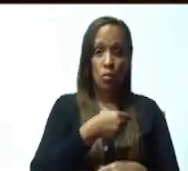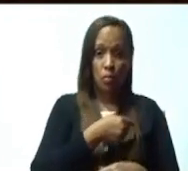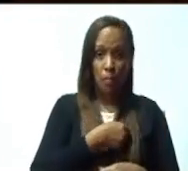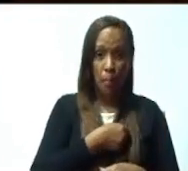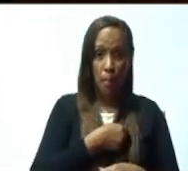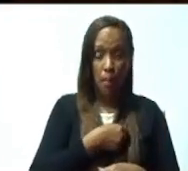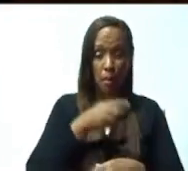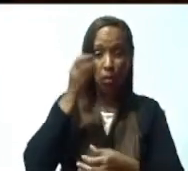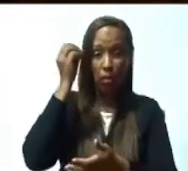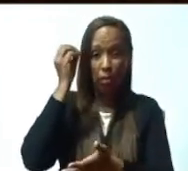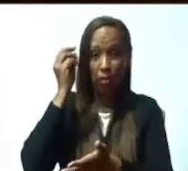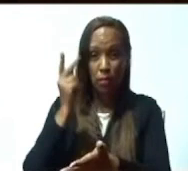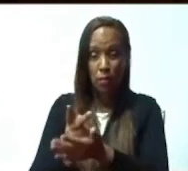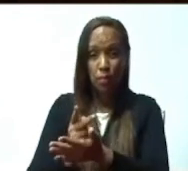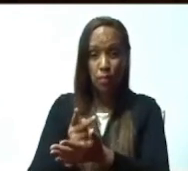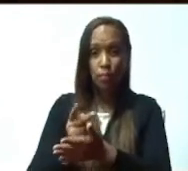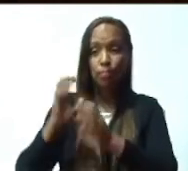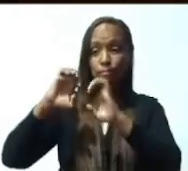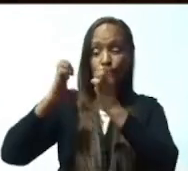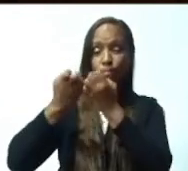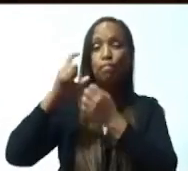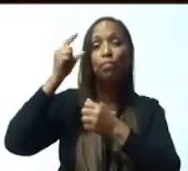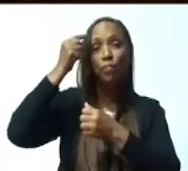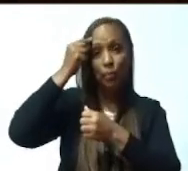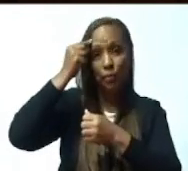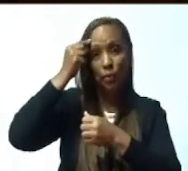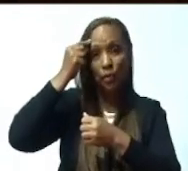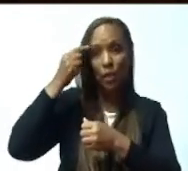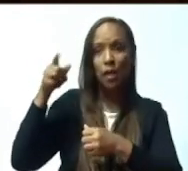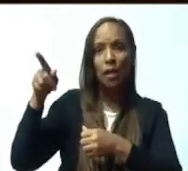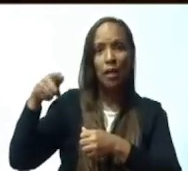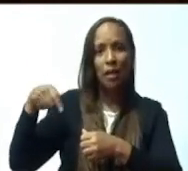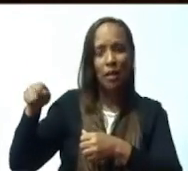deuda. Porque esos